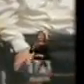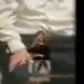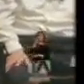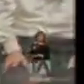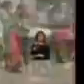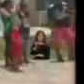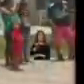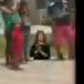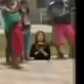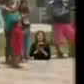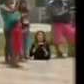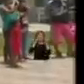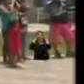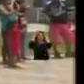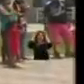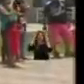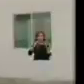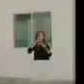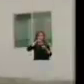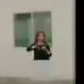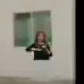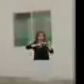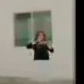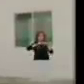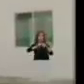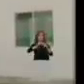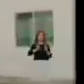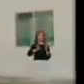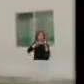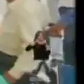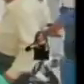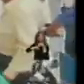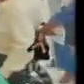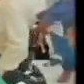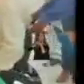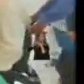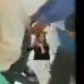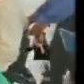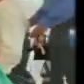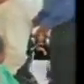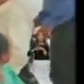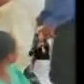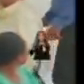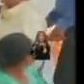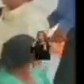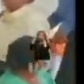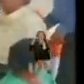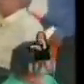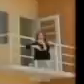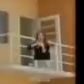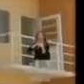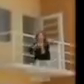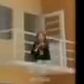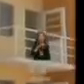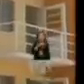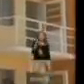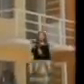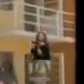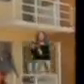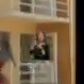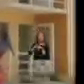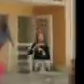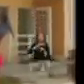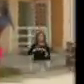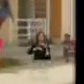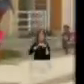entrega de 305 viviendas como parte del plan Casa para Todos. Moreno ratificó su compromiso de usar el financiamiento obtenido mediante